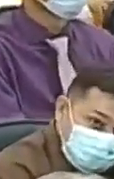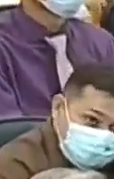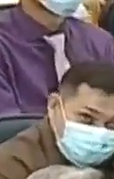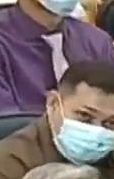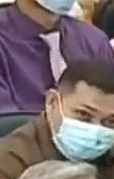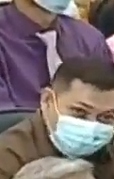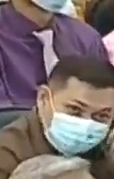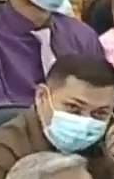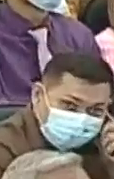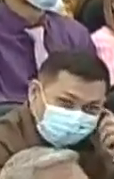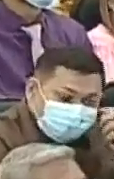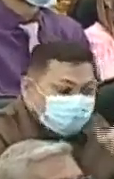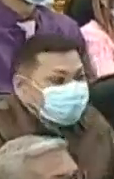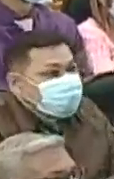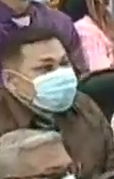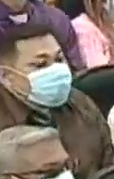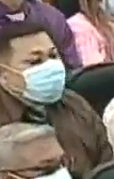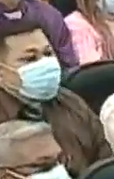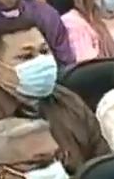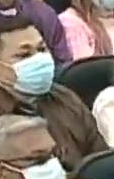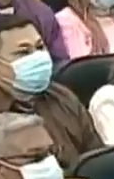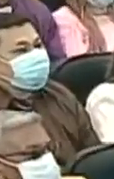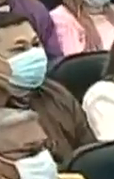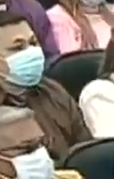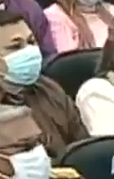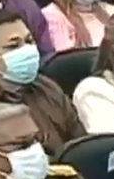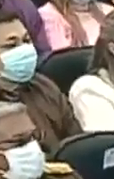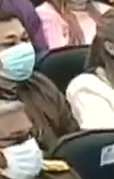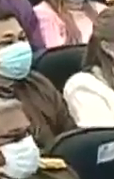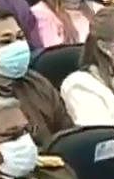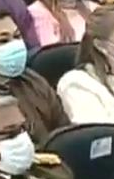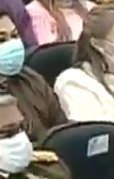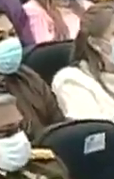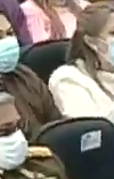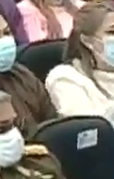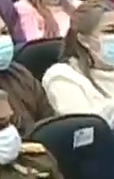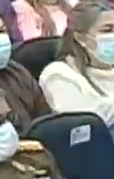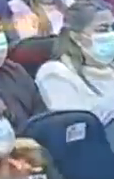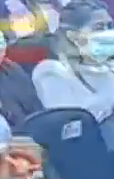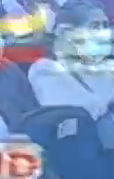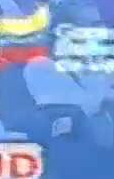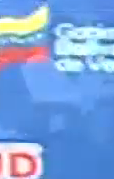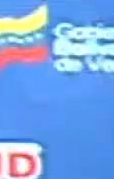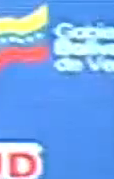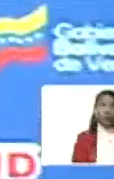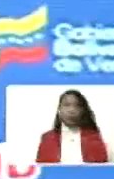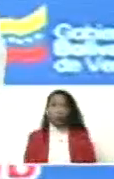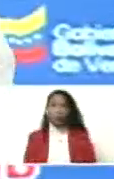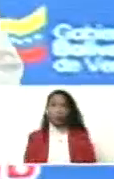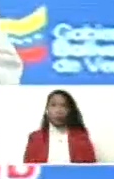En este momento, el presidente de la República Bolivariana de Venezuela, vamos a escuchar sus declaraciones.